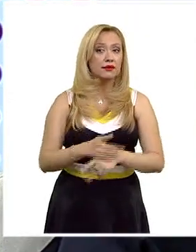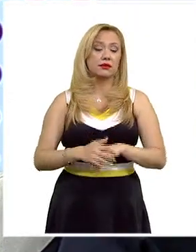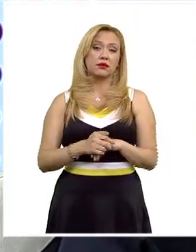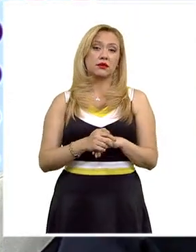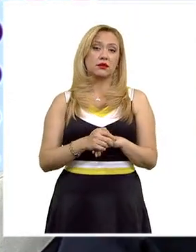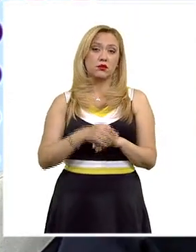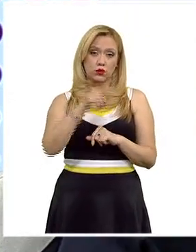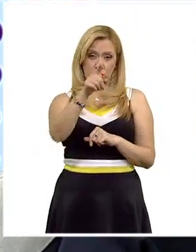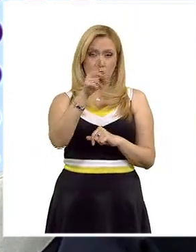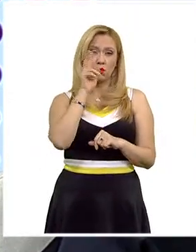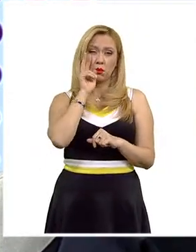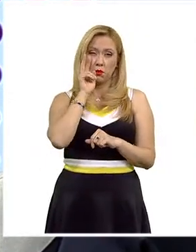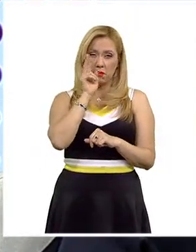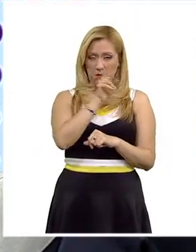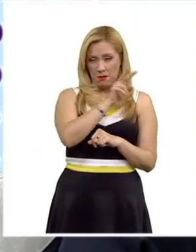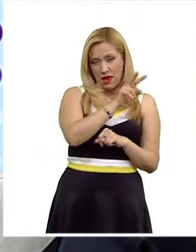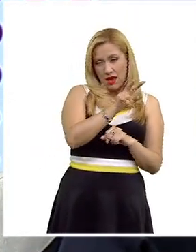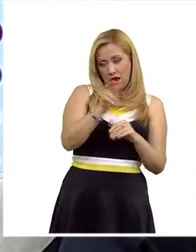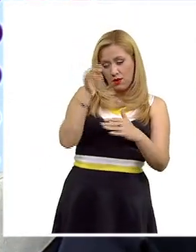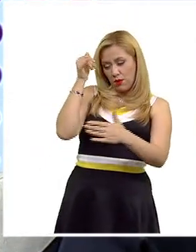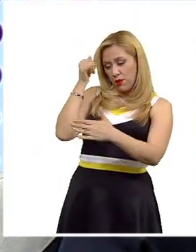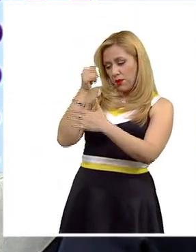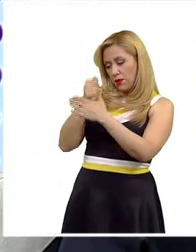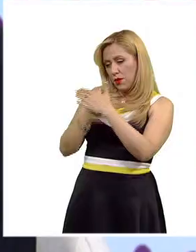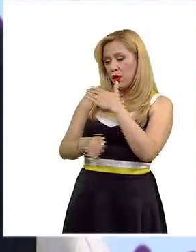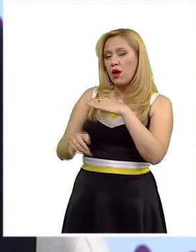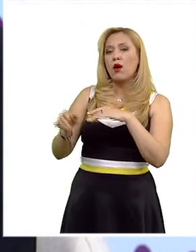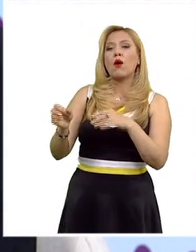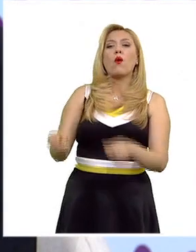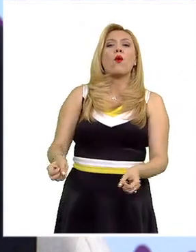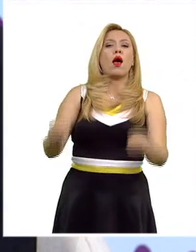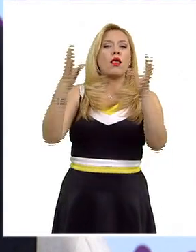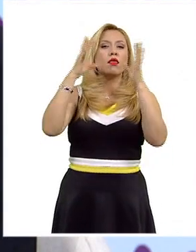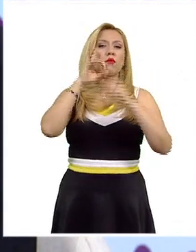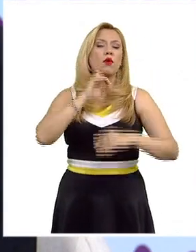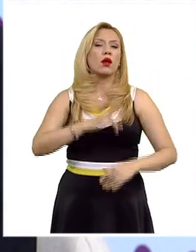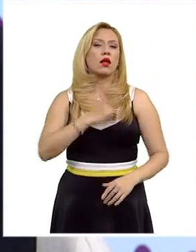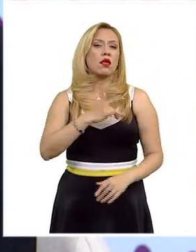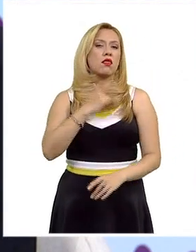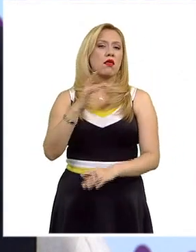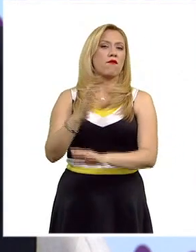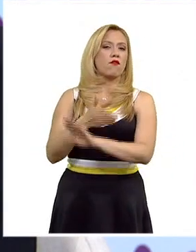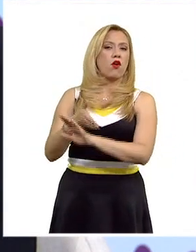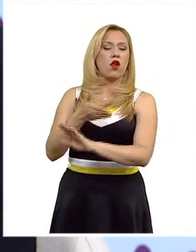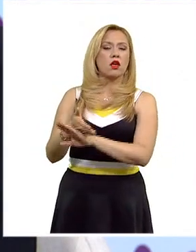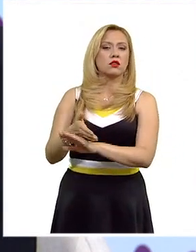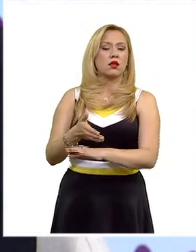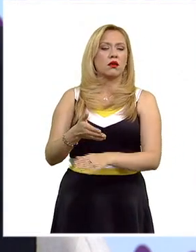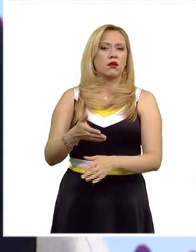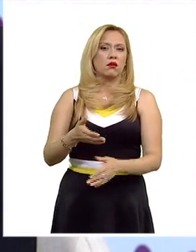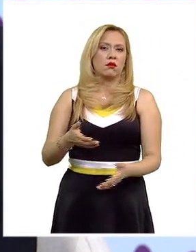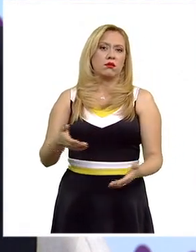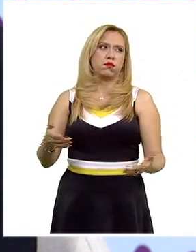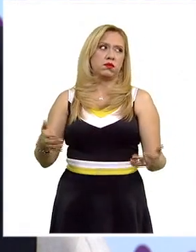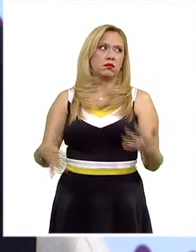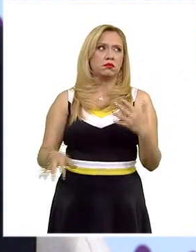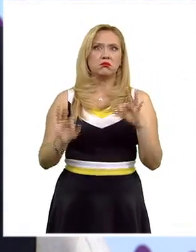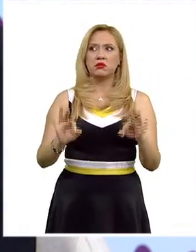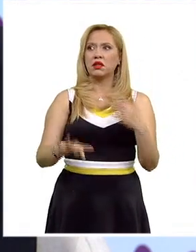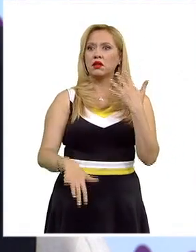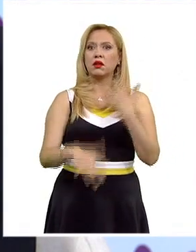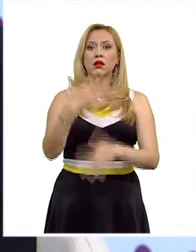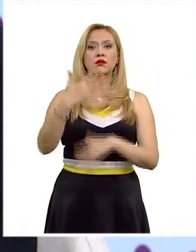si tú revisas datos que tenemos sobre violencia que experimentan las mujeres, tenemos, por ejemplo, el ENDIRE, que es a partir de los 15 años, ellas